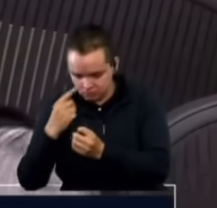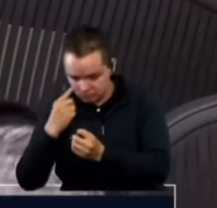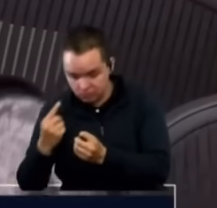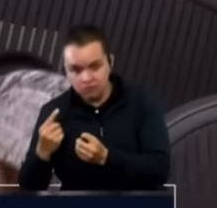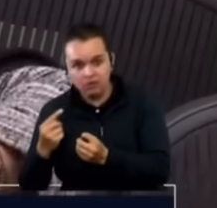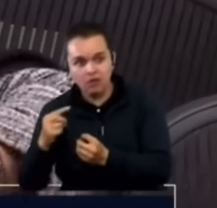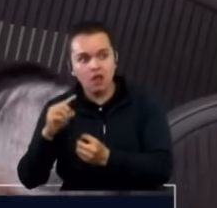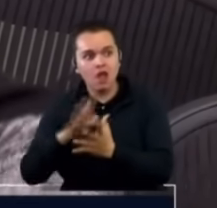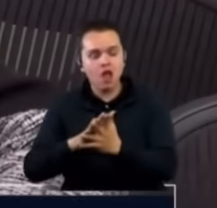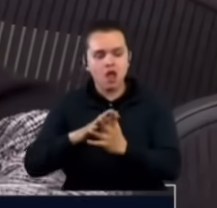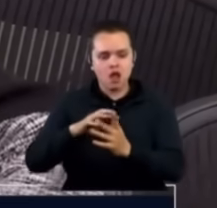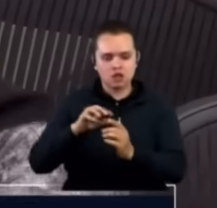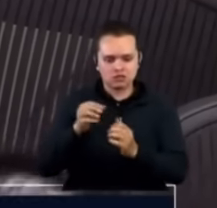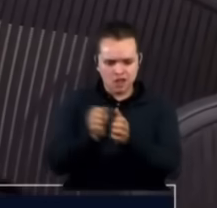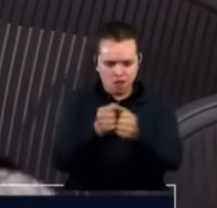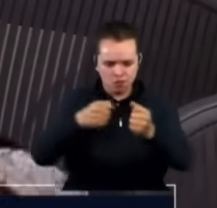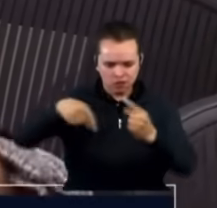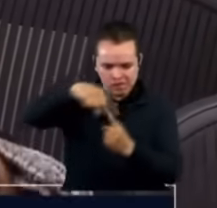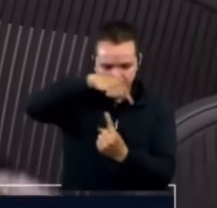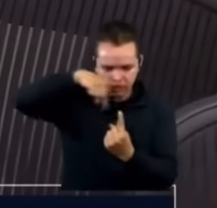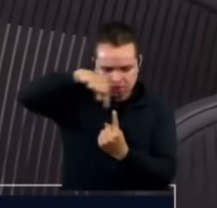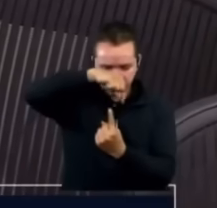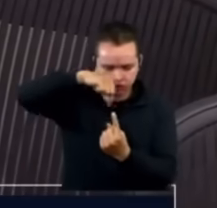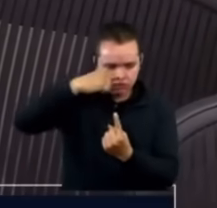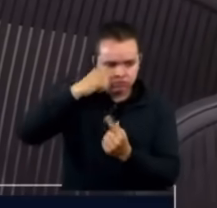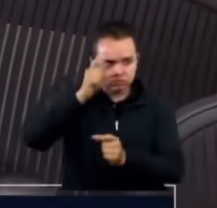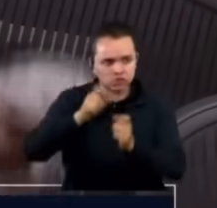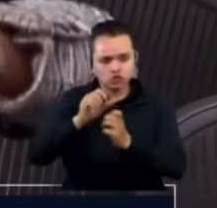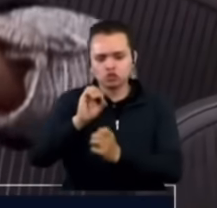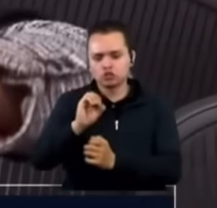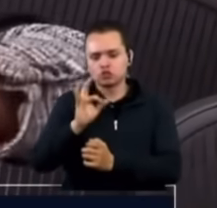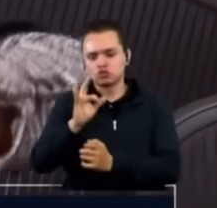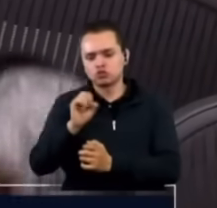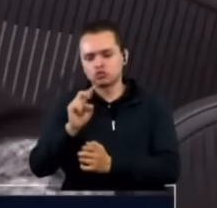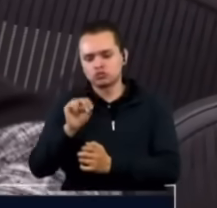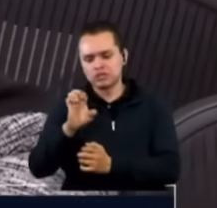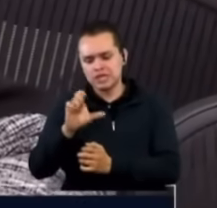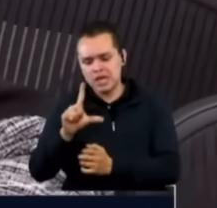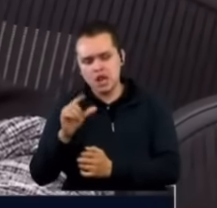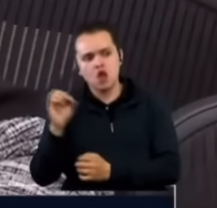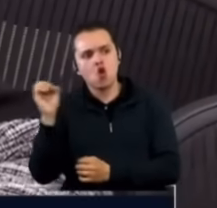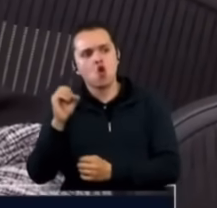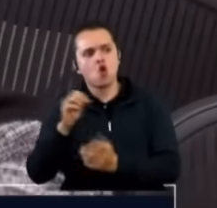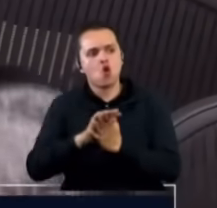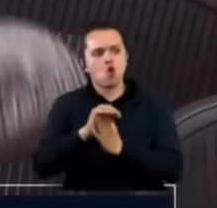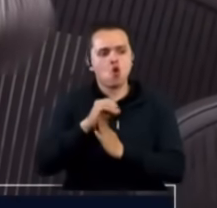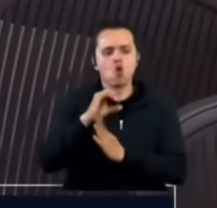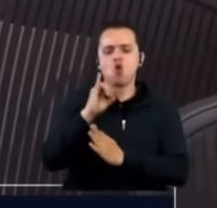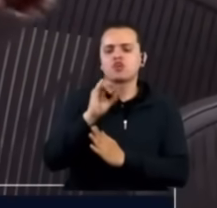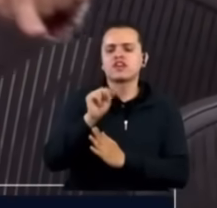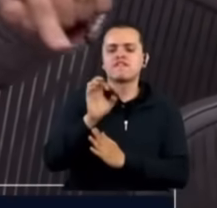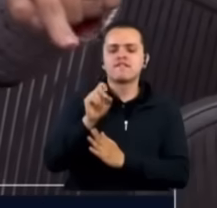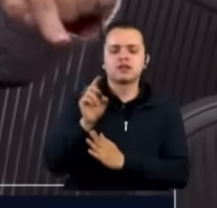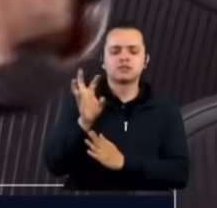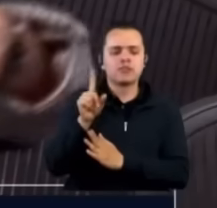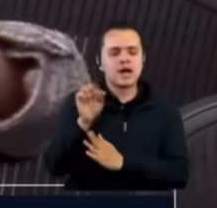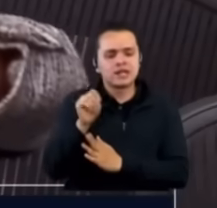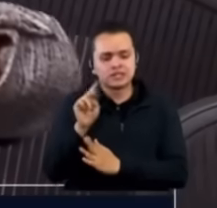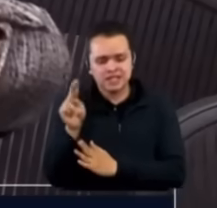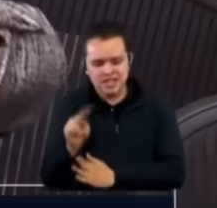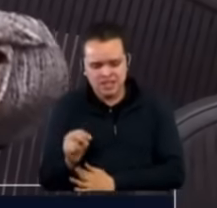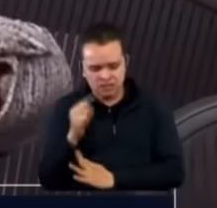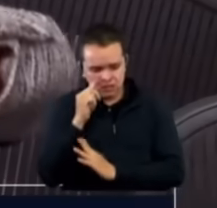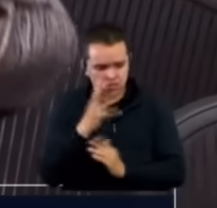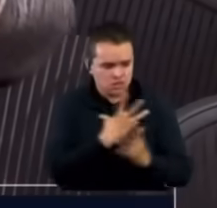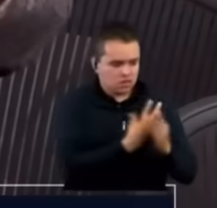esa puerta giratoria donde gente como Otoniel o el bandido de Iván Márquez se van de una